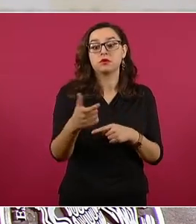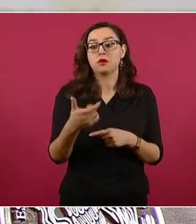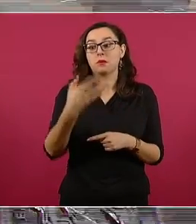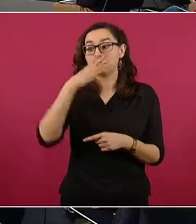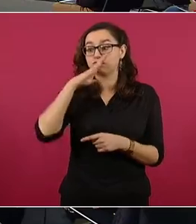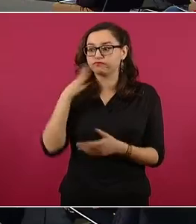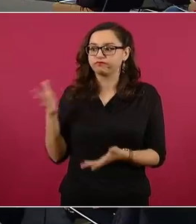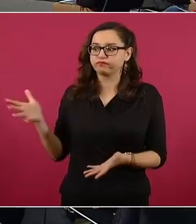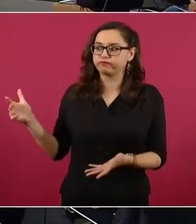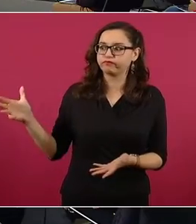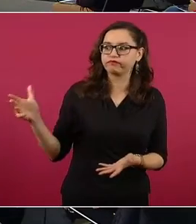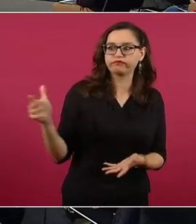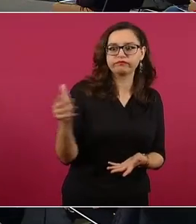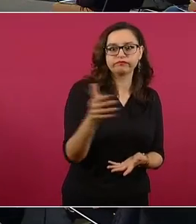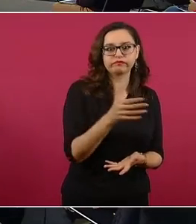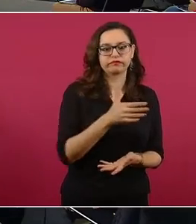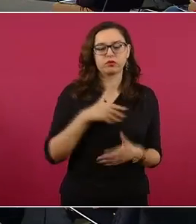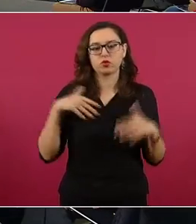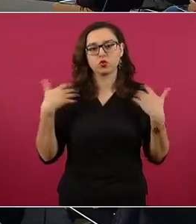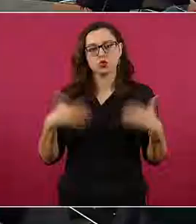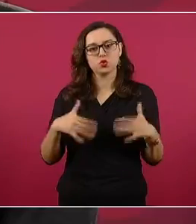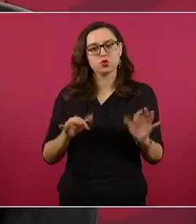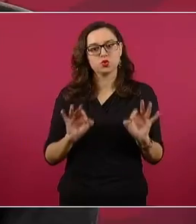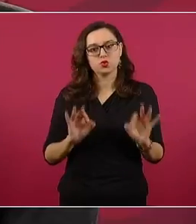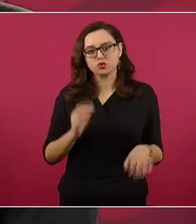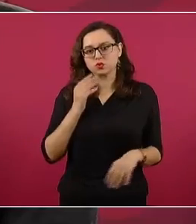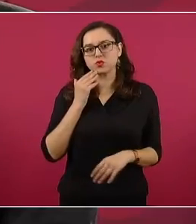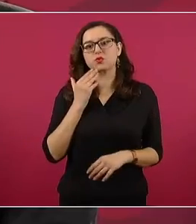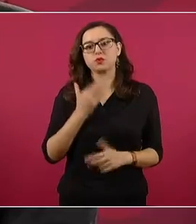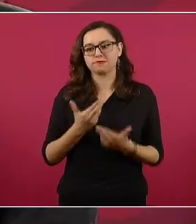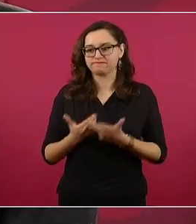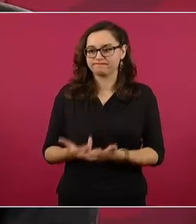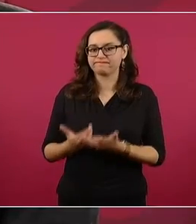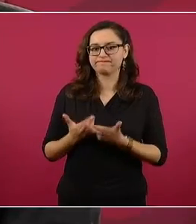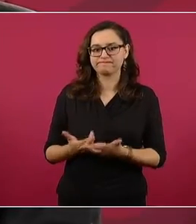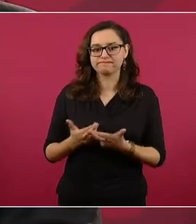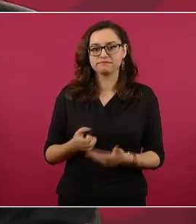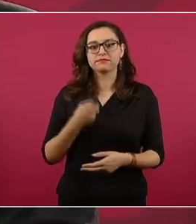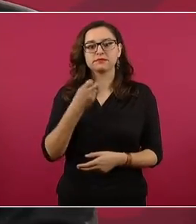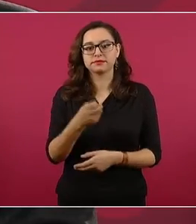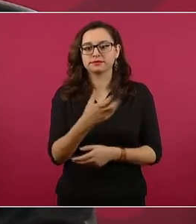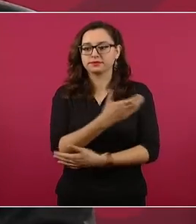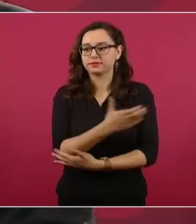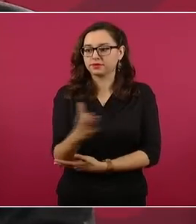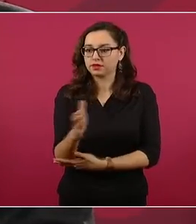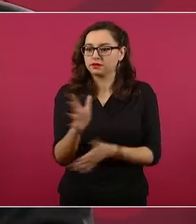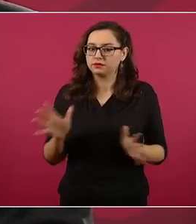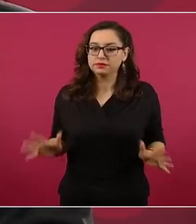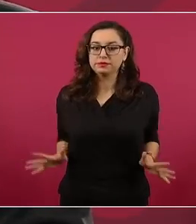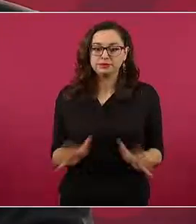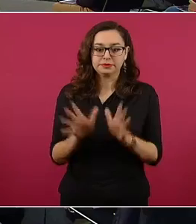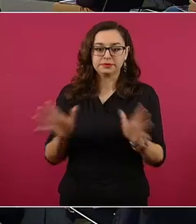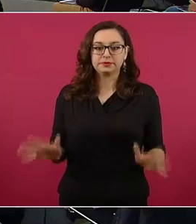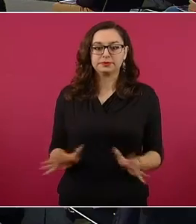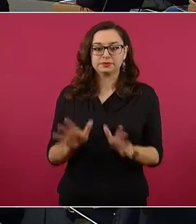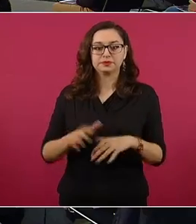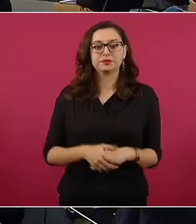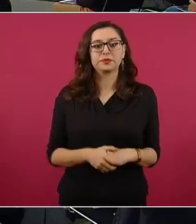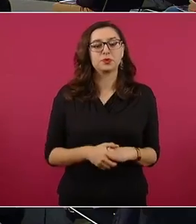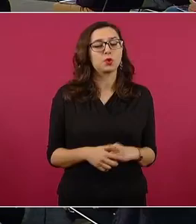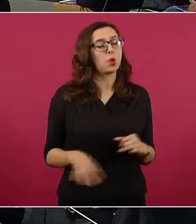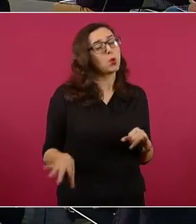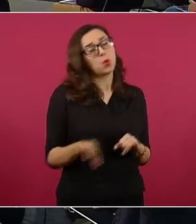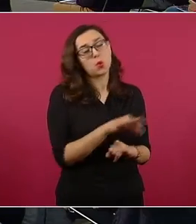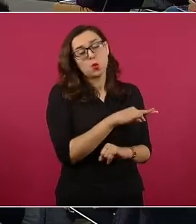año. Entonces, vamos a continuar así, impulsando la actividad productiva. Sí. Ya nomás por